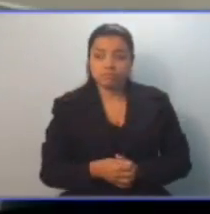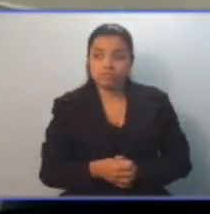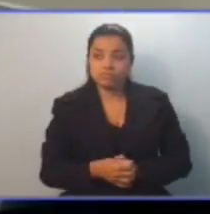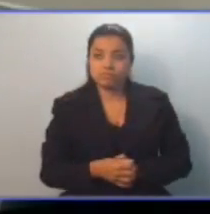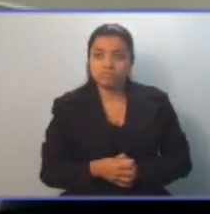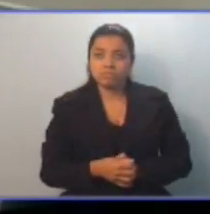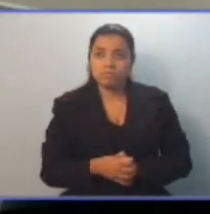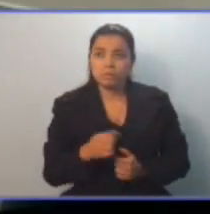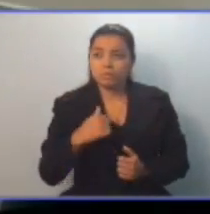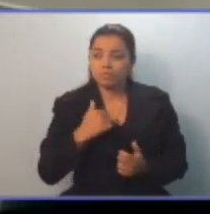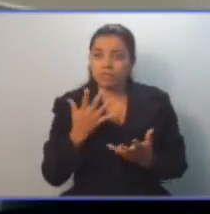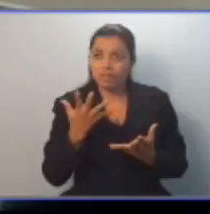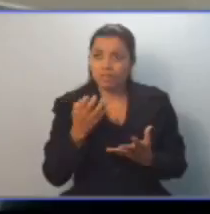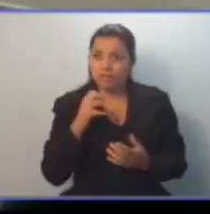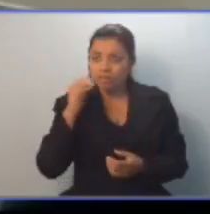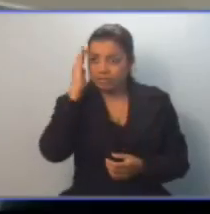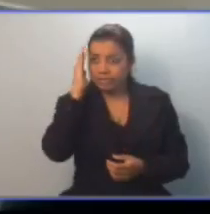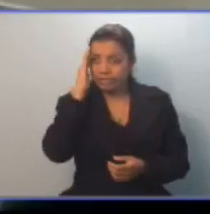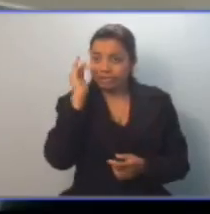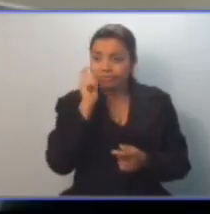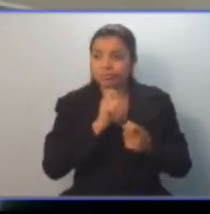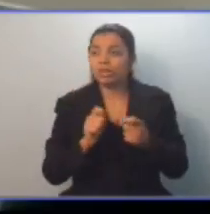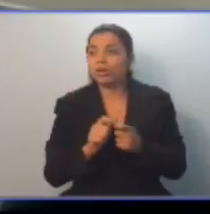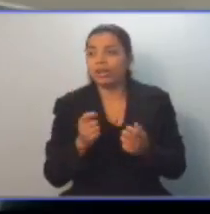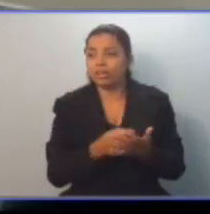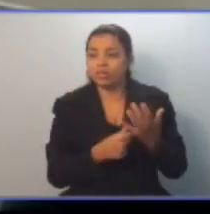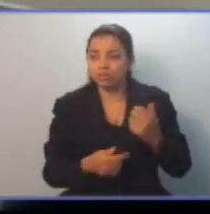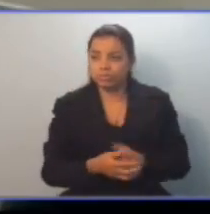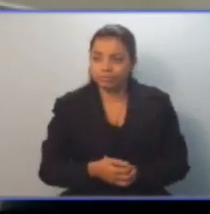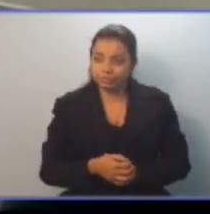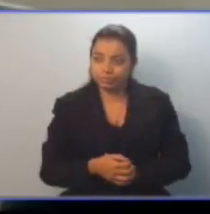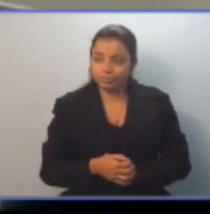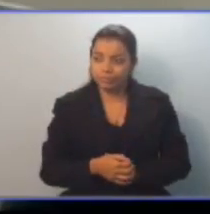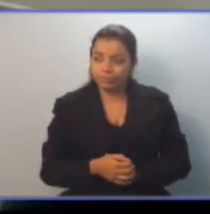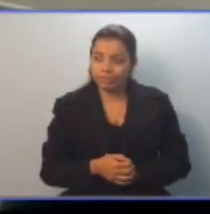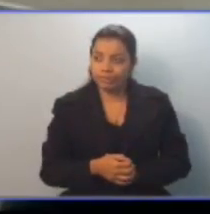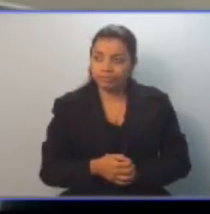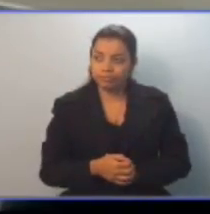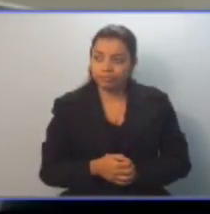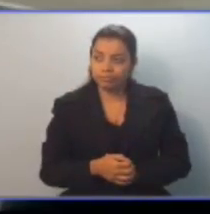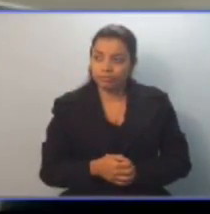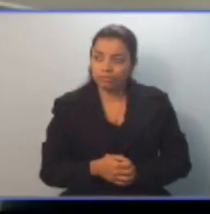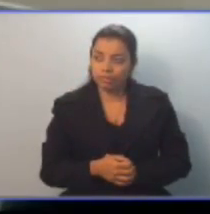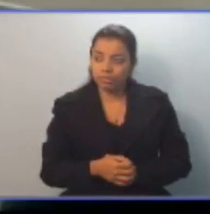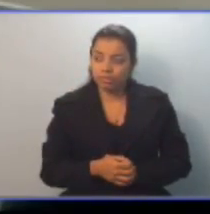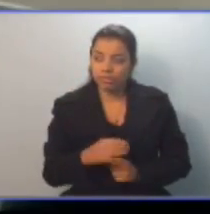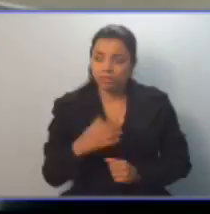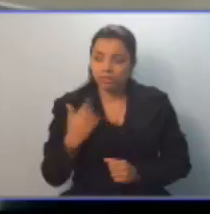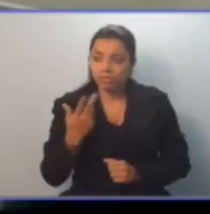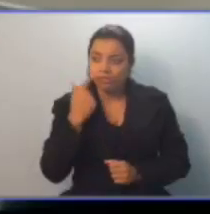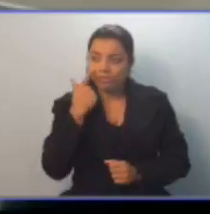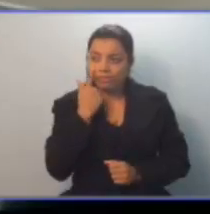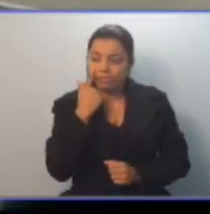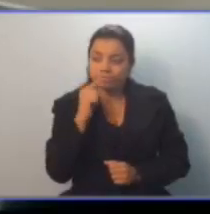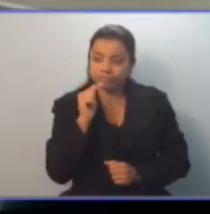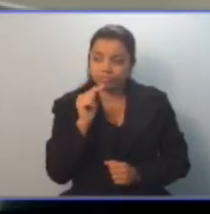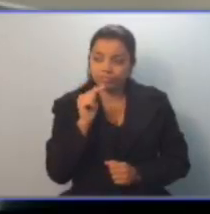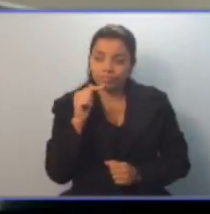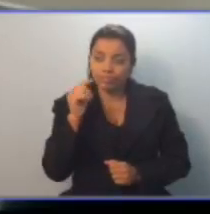yo quisiera saber concretamente, partiendo de lo que usted ha manifestado y